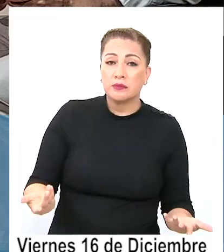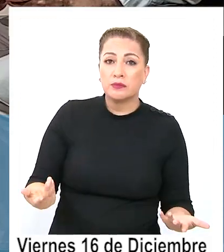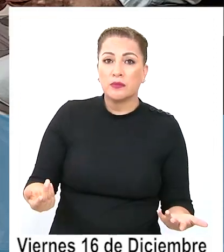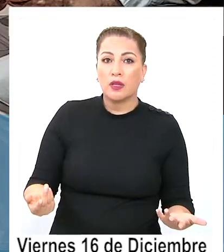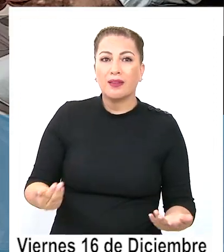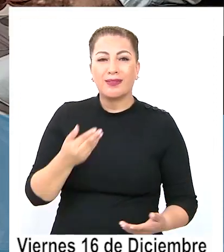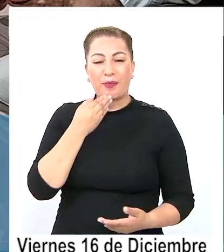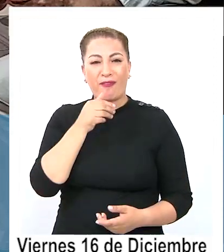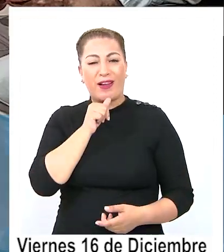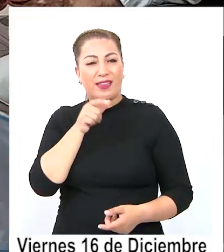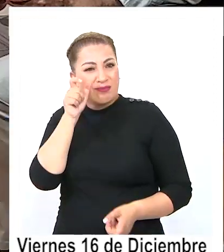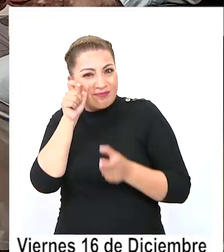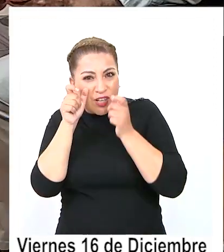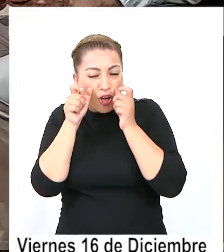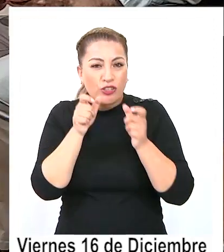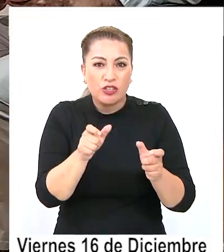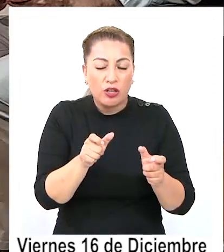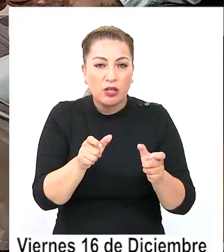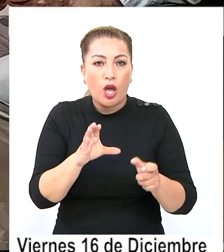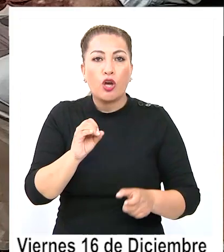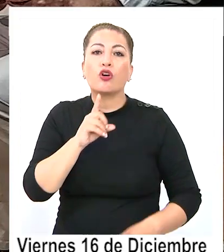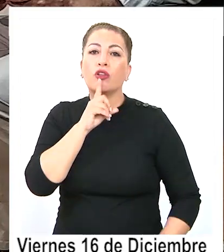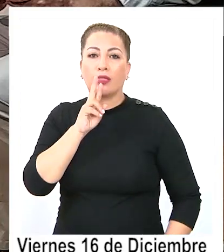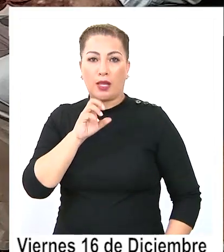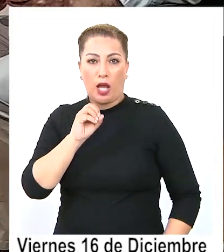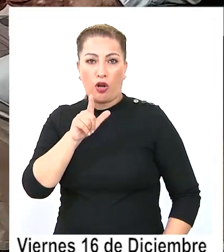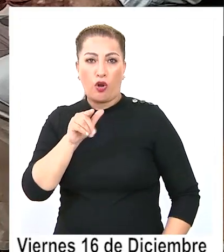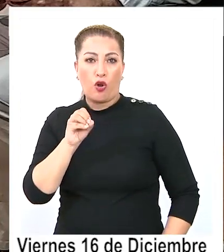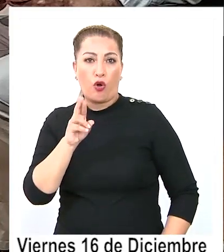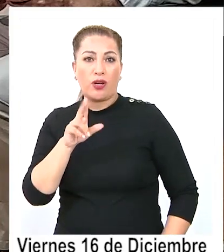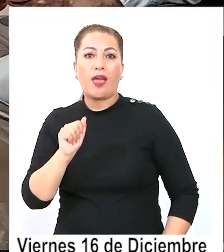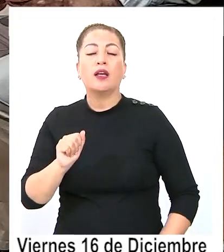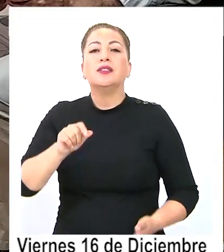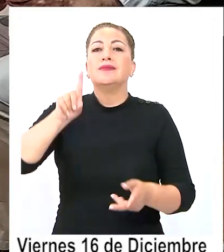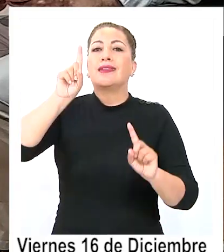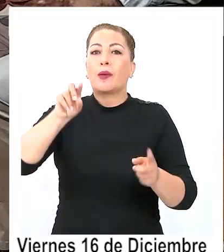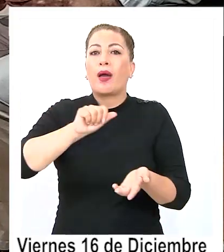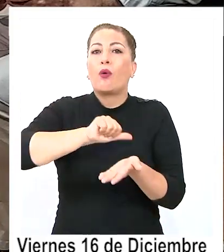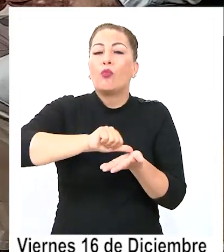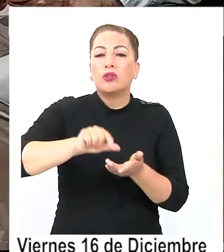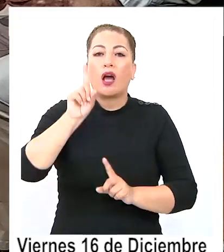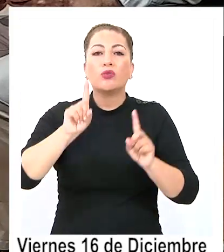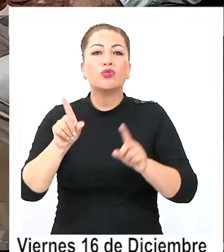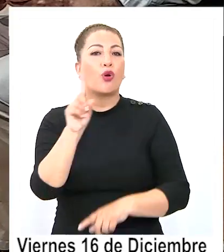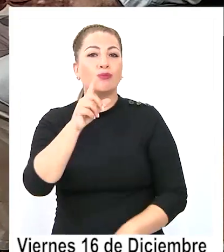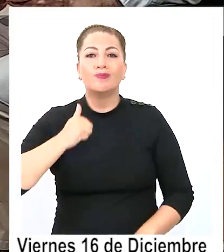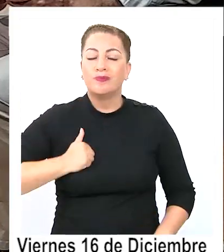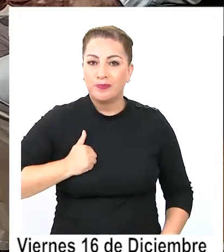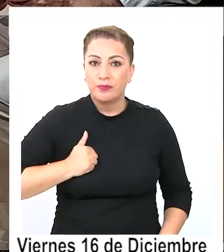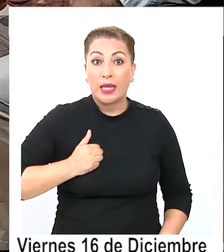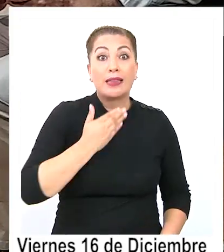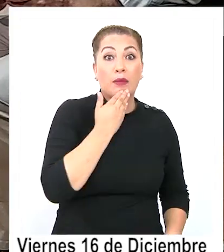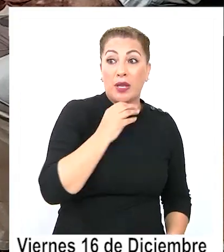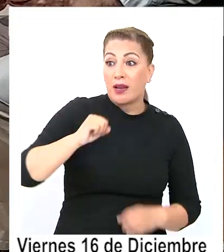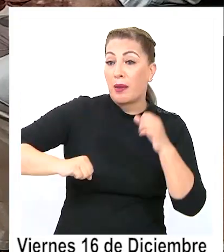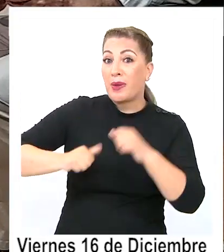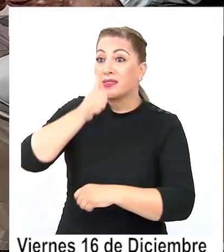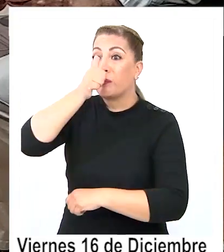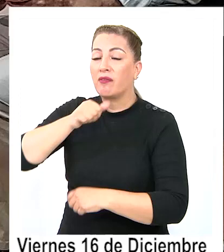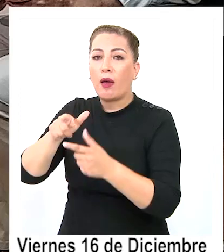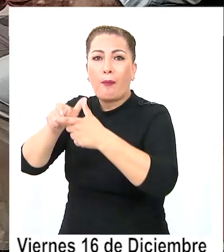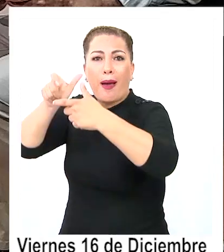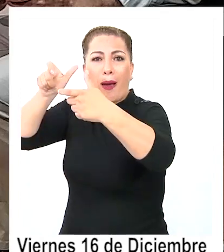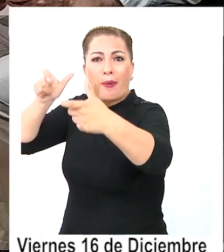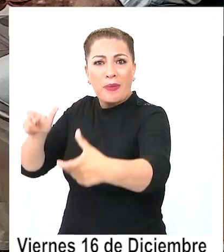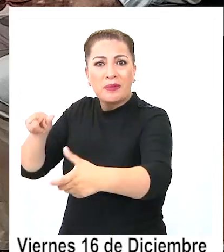se fiscaliza y cómo hace Contraloría para sancionar a las instituciones que no están cumpliendo con la ley. Y en el sector privado ha ido